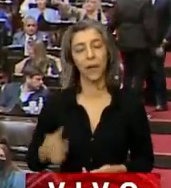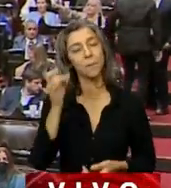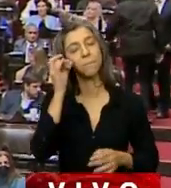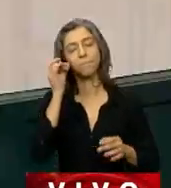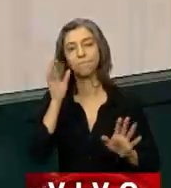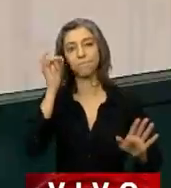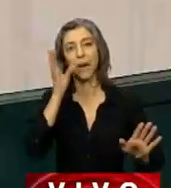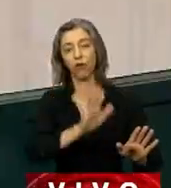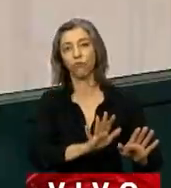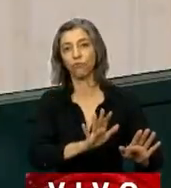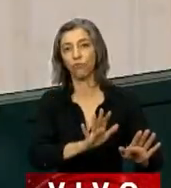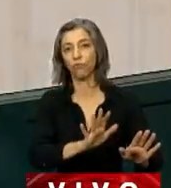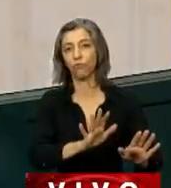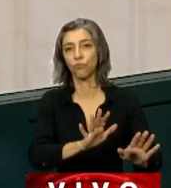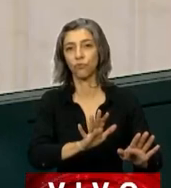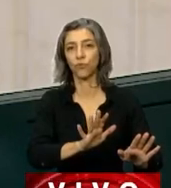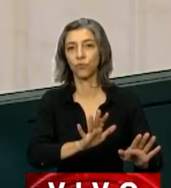Perdón.